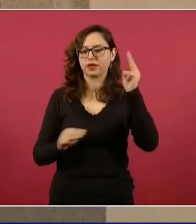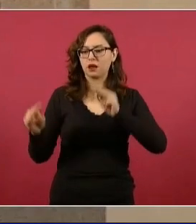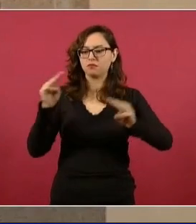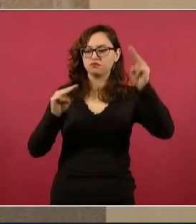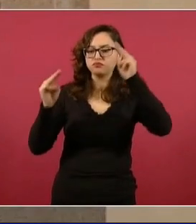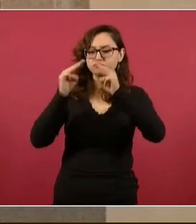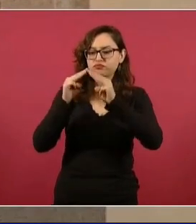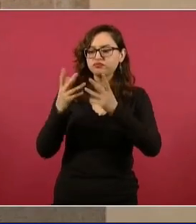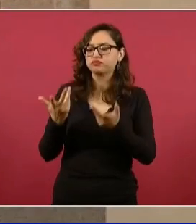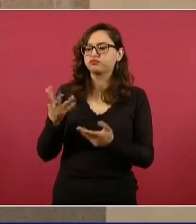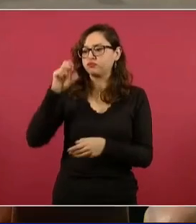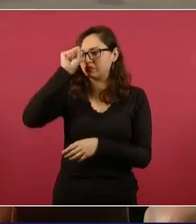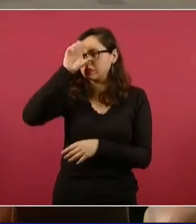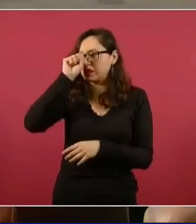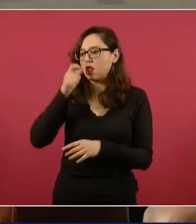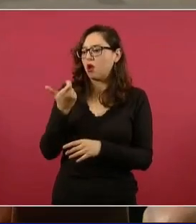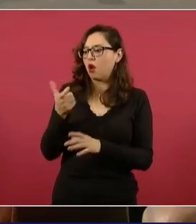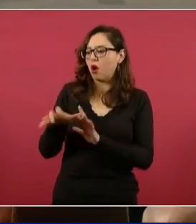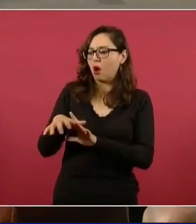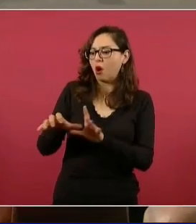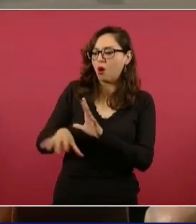mayo